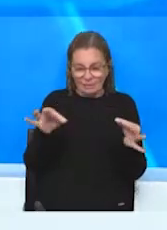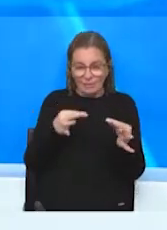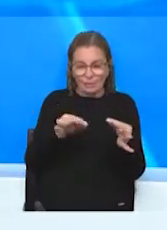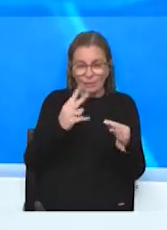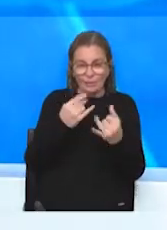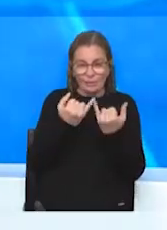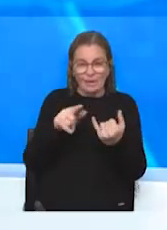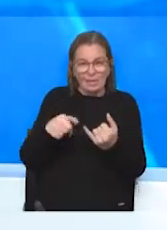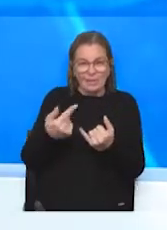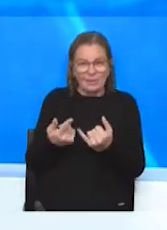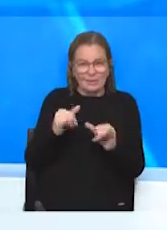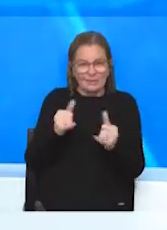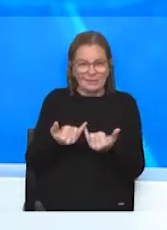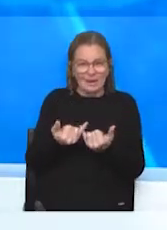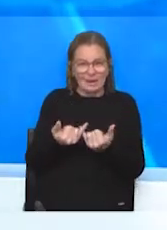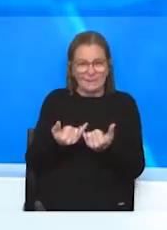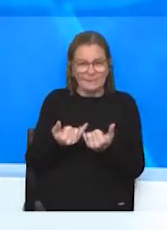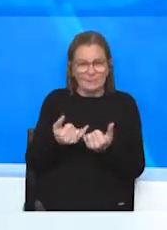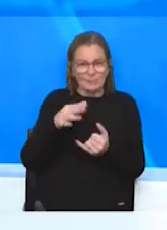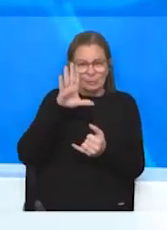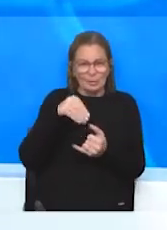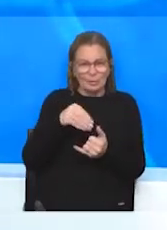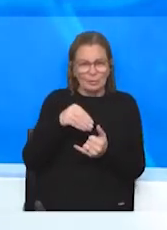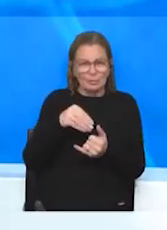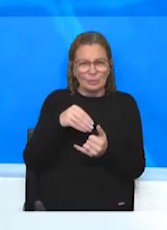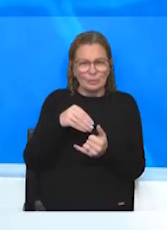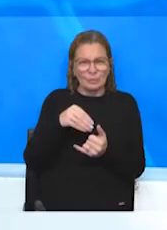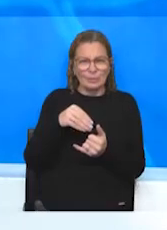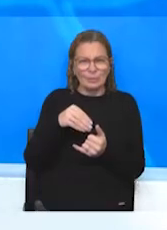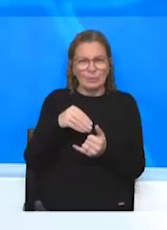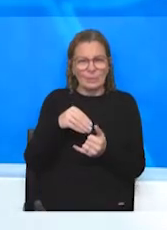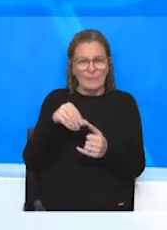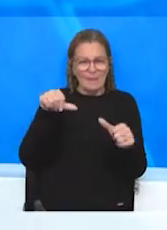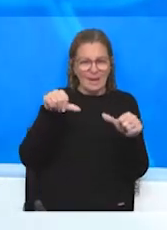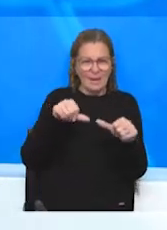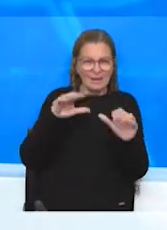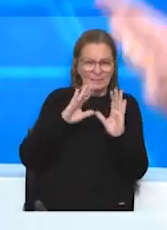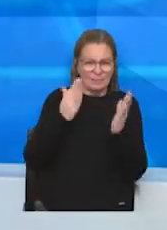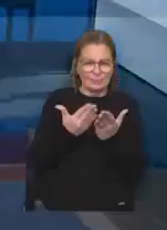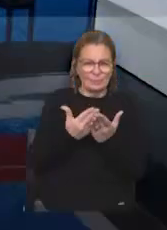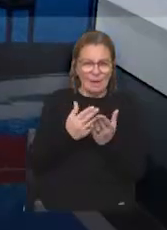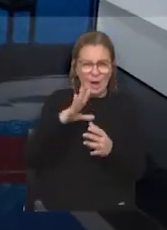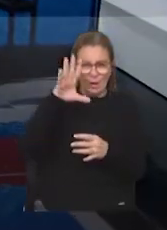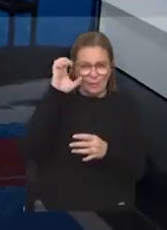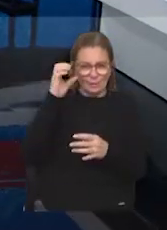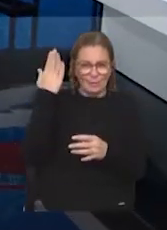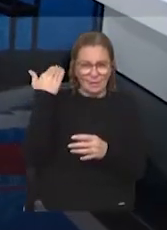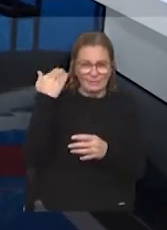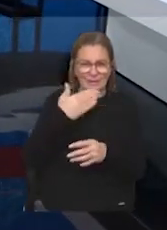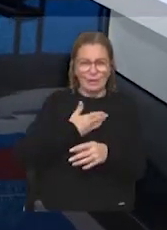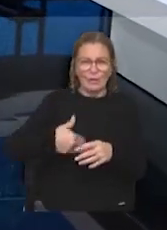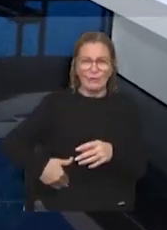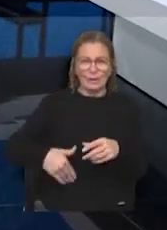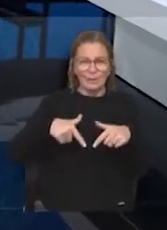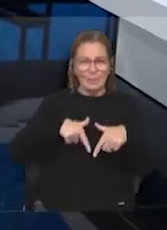dos días después eh eh éramos merecedores de todo la la los males del mundo recordemos que ahí en su momento el gobierno el